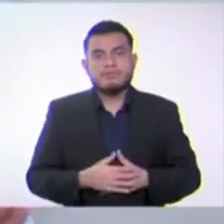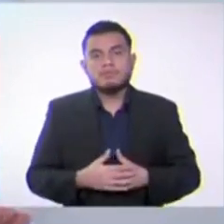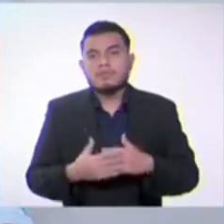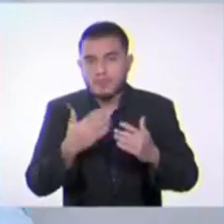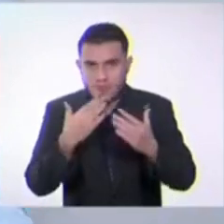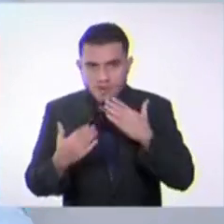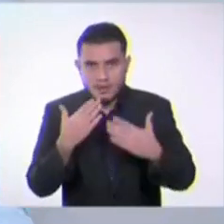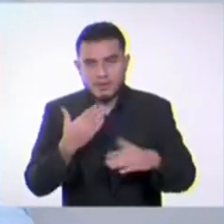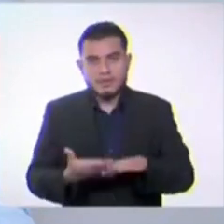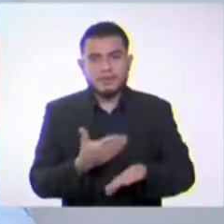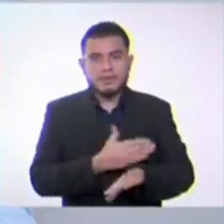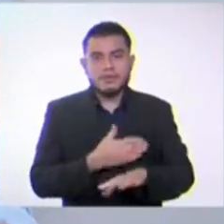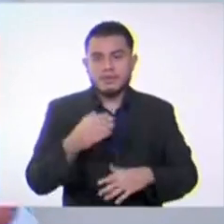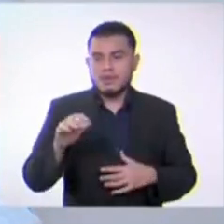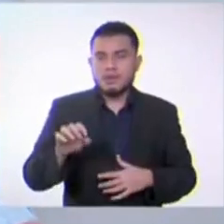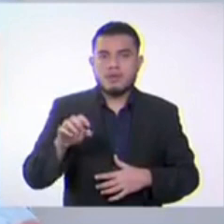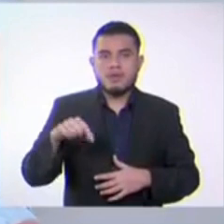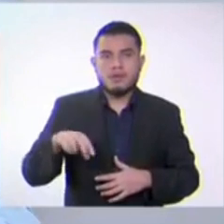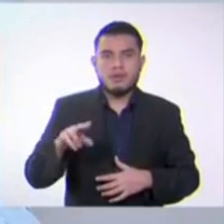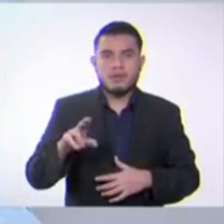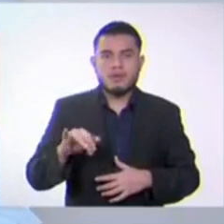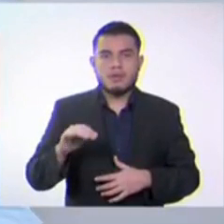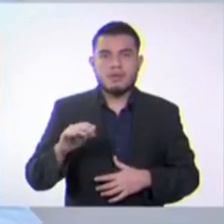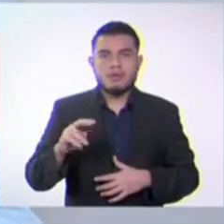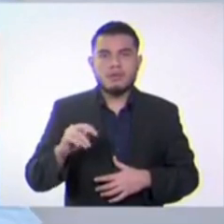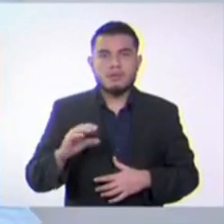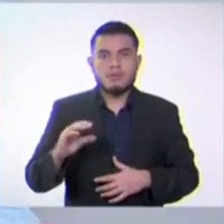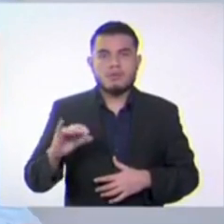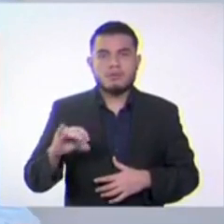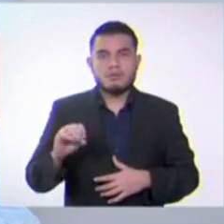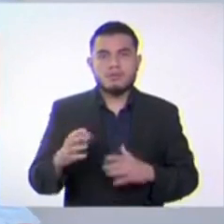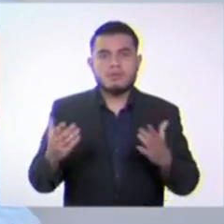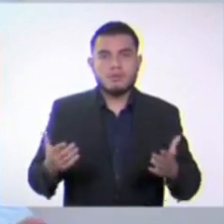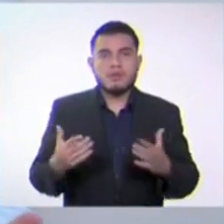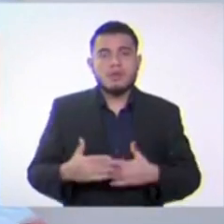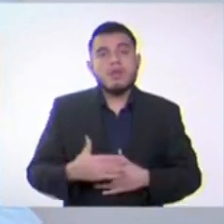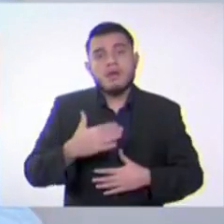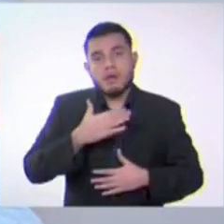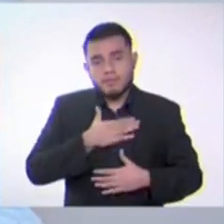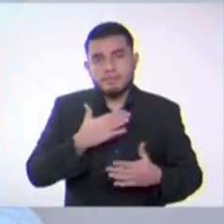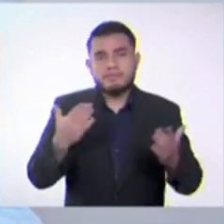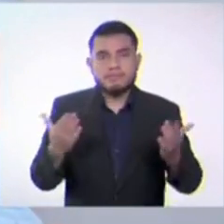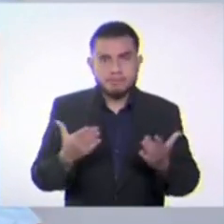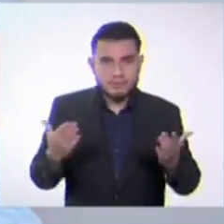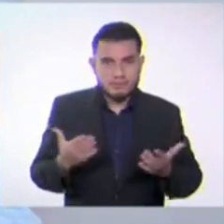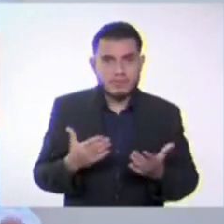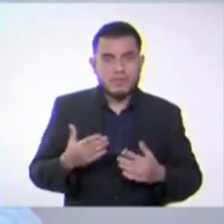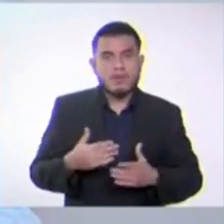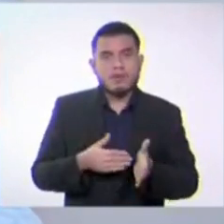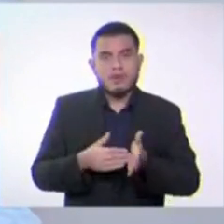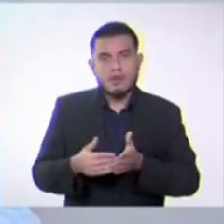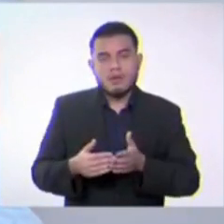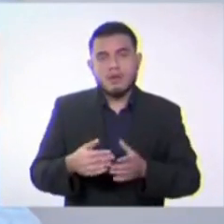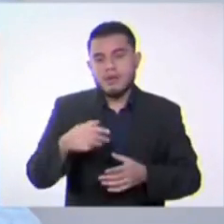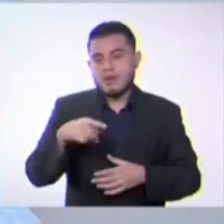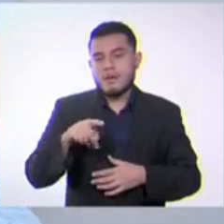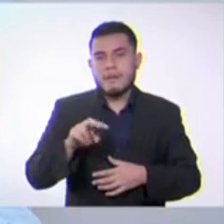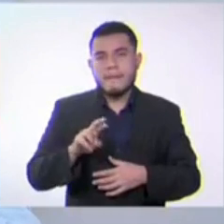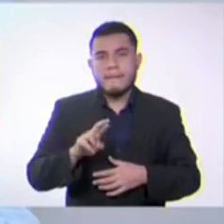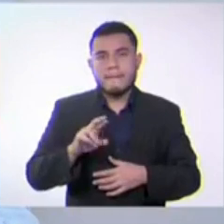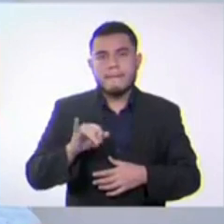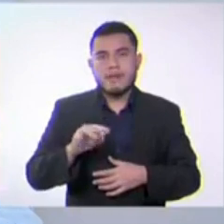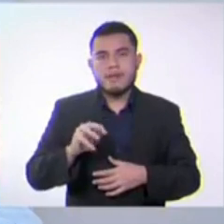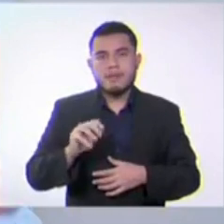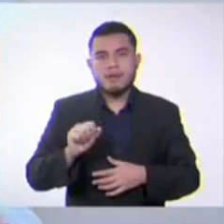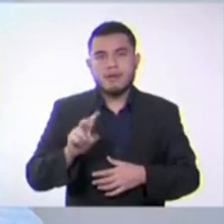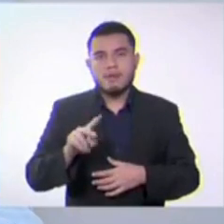el equinoccio. Como es, en este caso, el que me marca el inicio de la primavera, se le suele conocer esta fecha